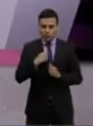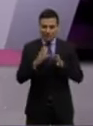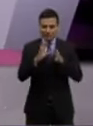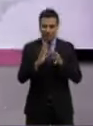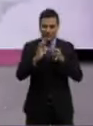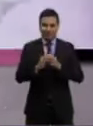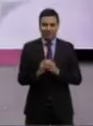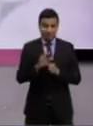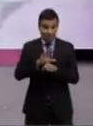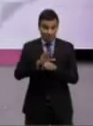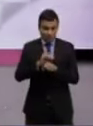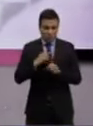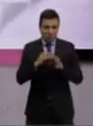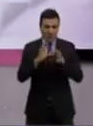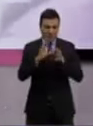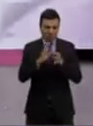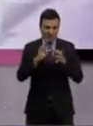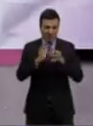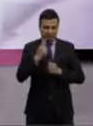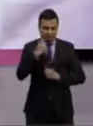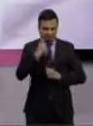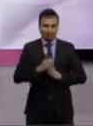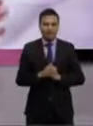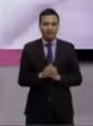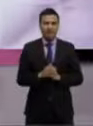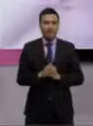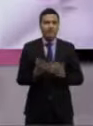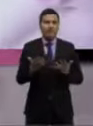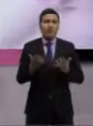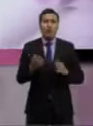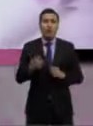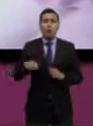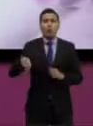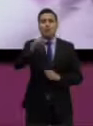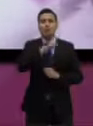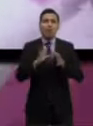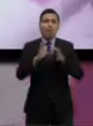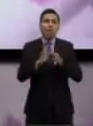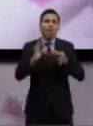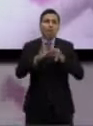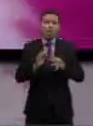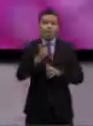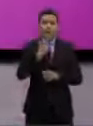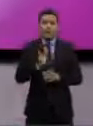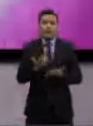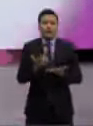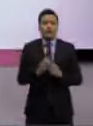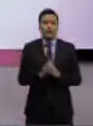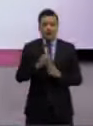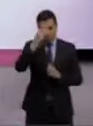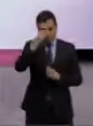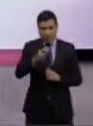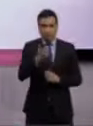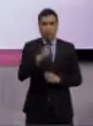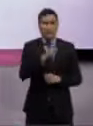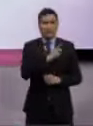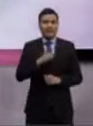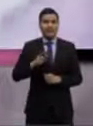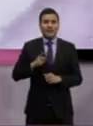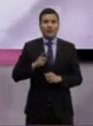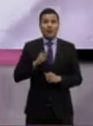Diez segundos. Bien, si me permiten nada más decir lo siguiente. De nada sirve todo lo que están platicando si la deuda ha crecido a razón de